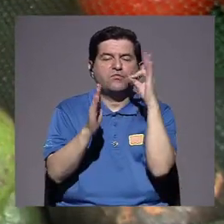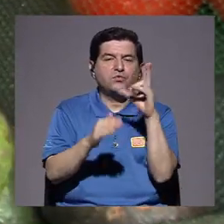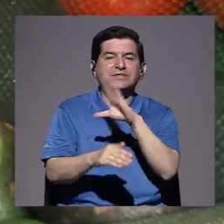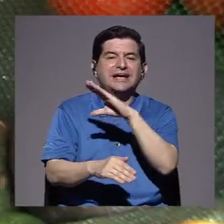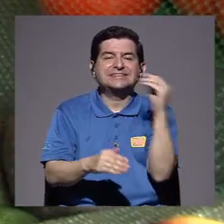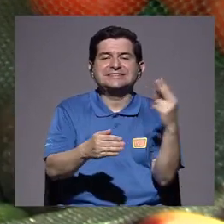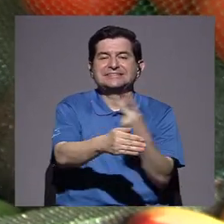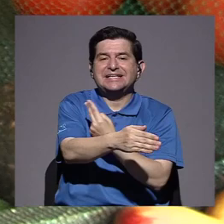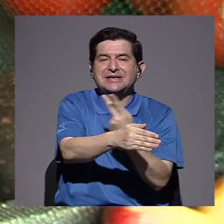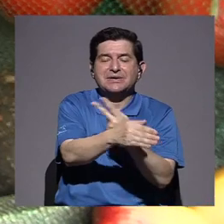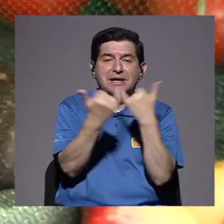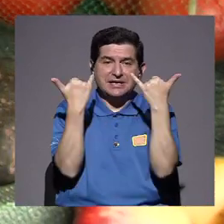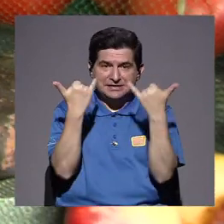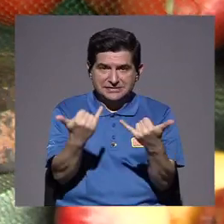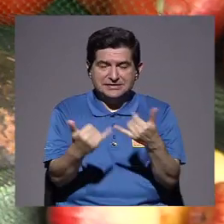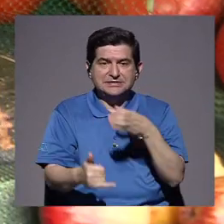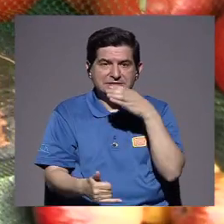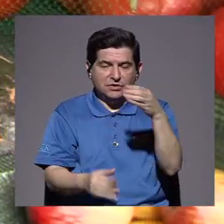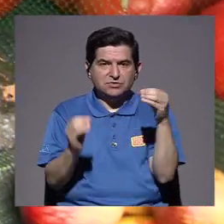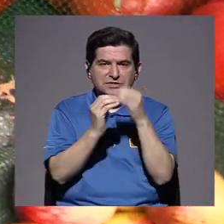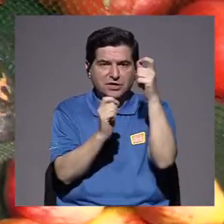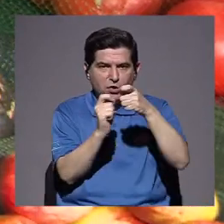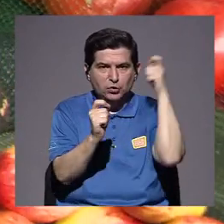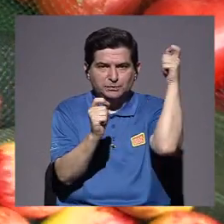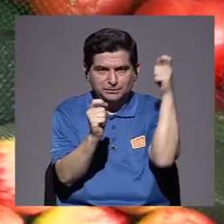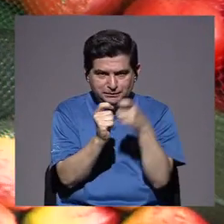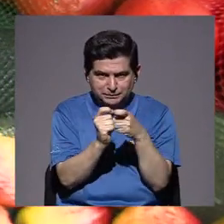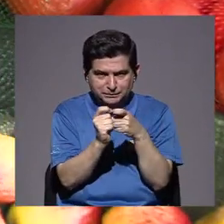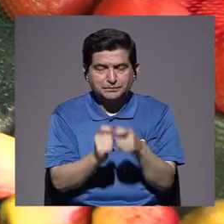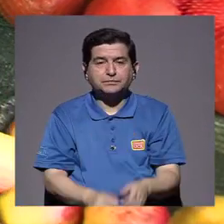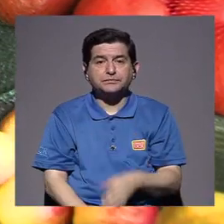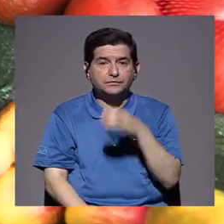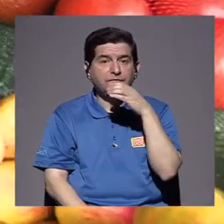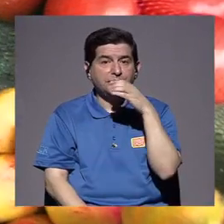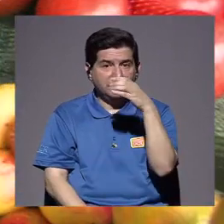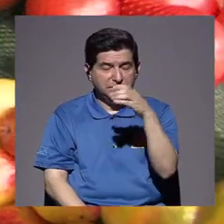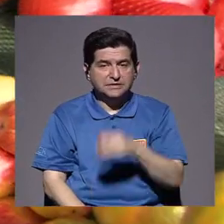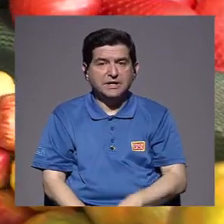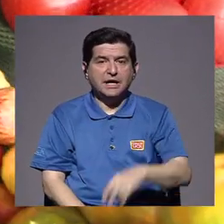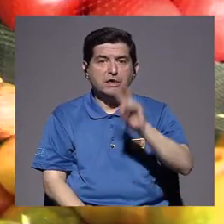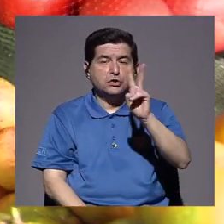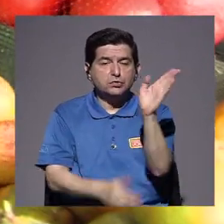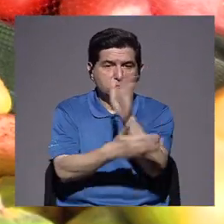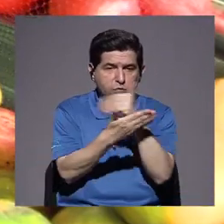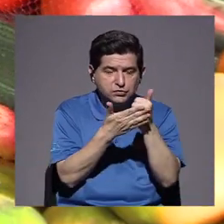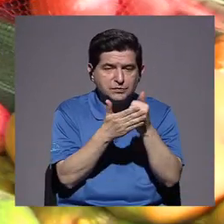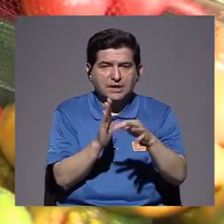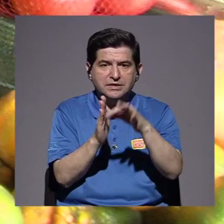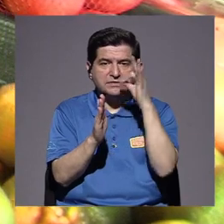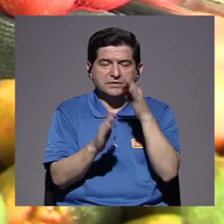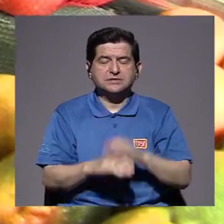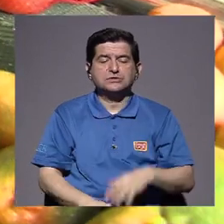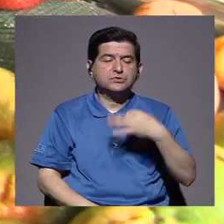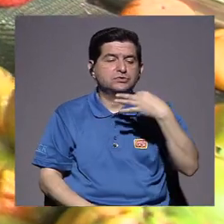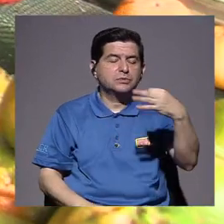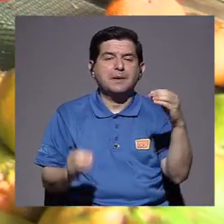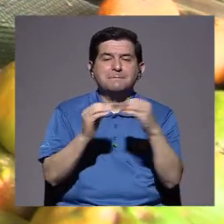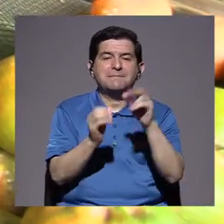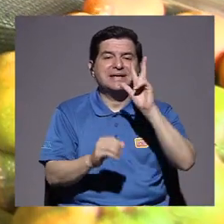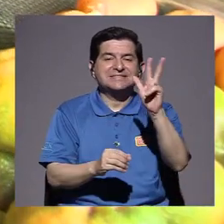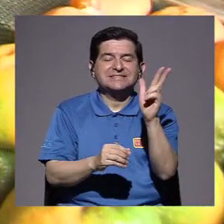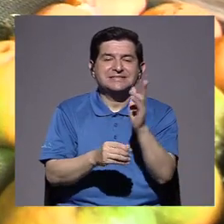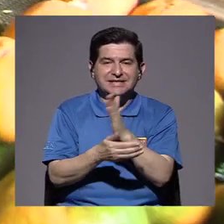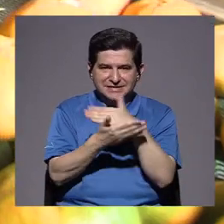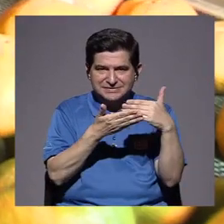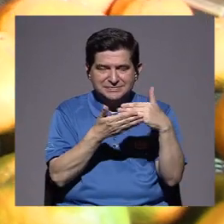frutas y vegetales, pero ya la recomendación se vuelve más específica y recomendamos 2 porciones de frutas al día más